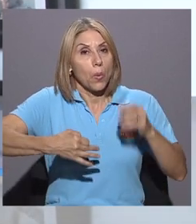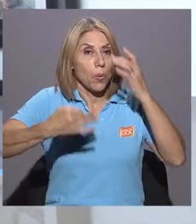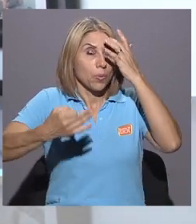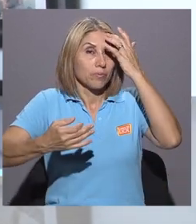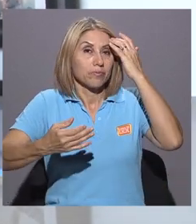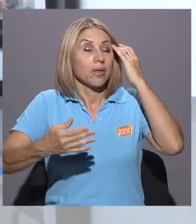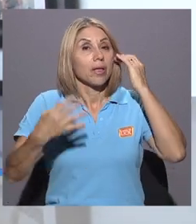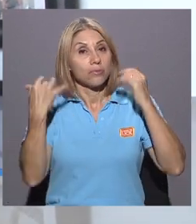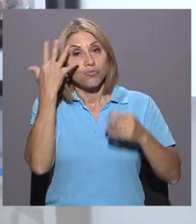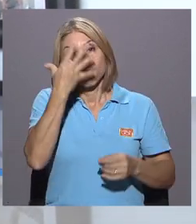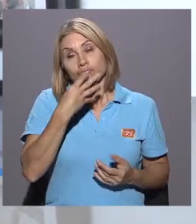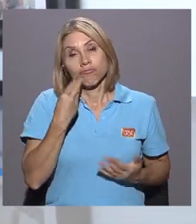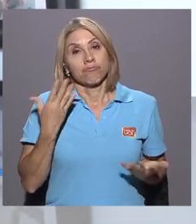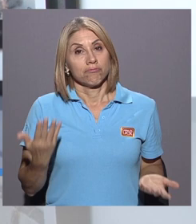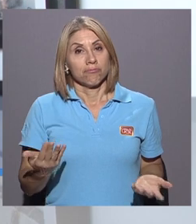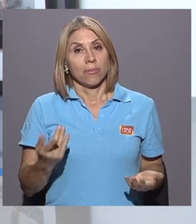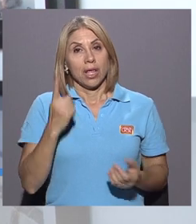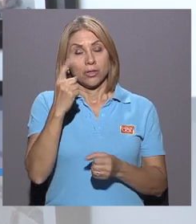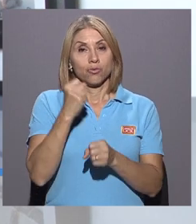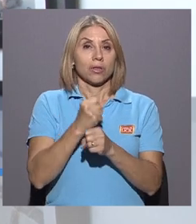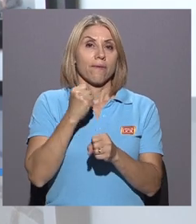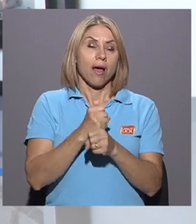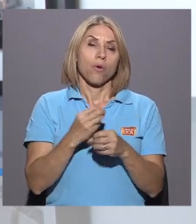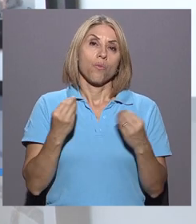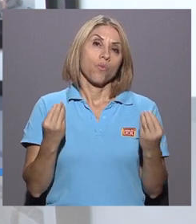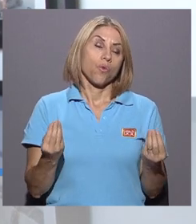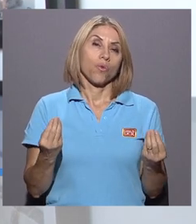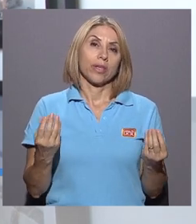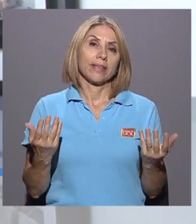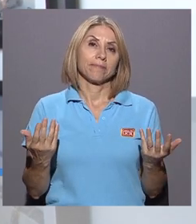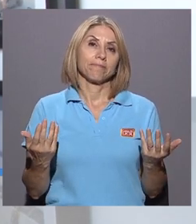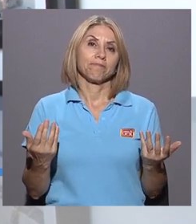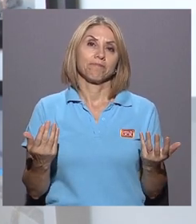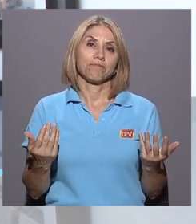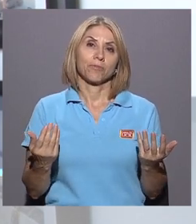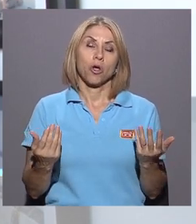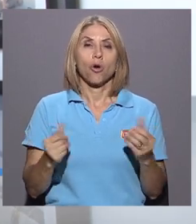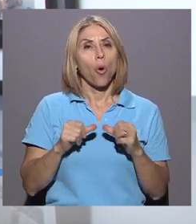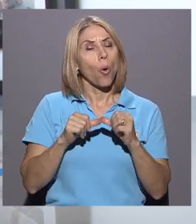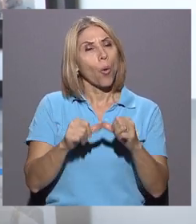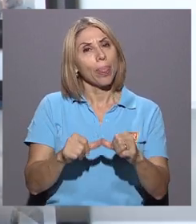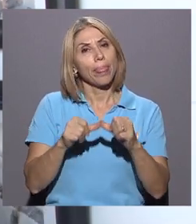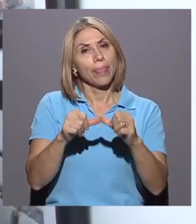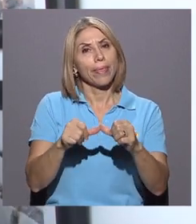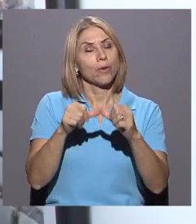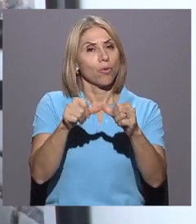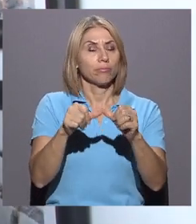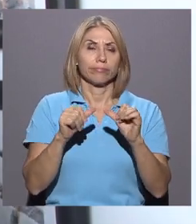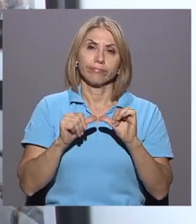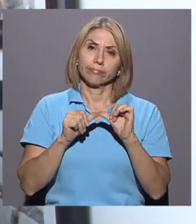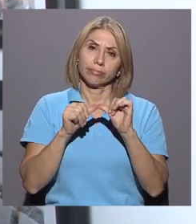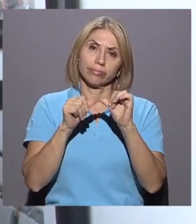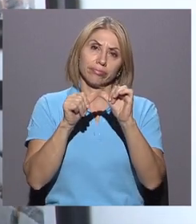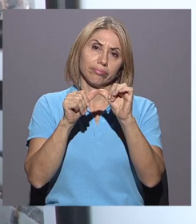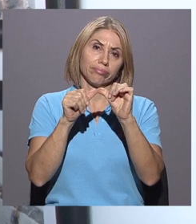es muy agradable porque es un trabajo muy es un trabajo continuo que no permite